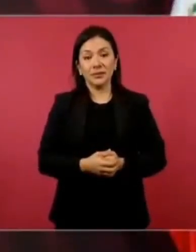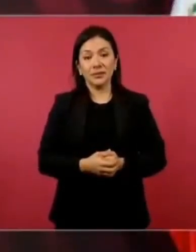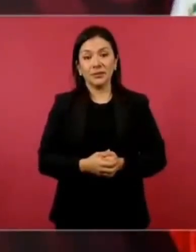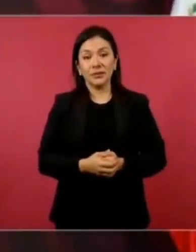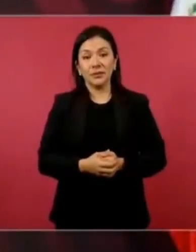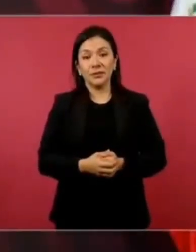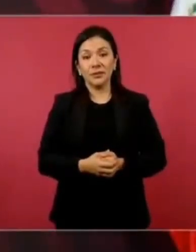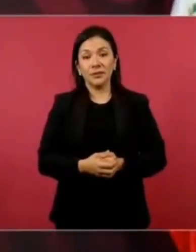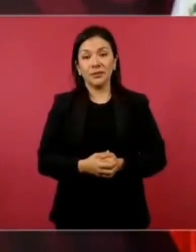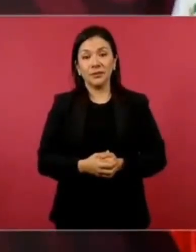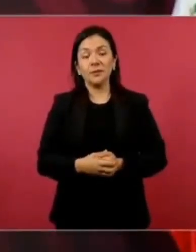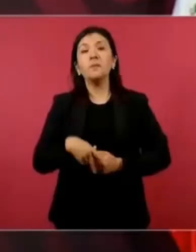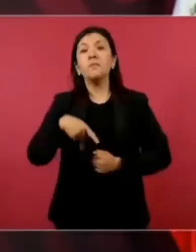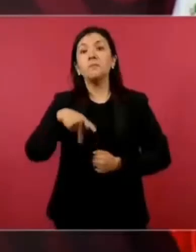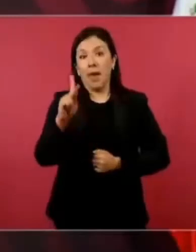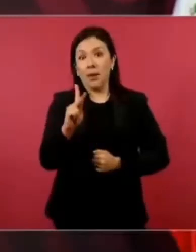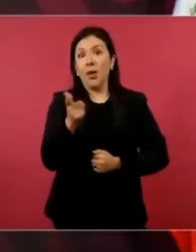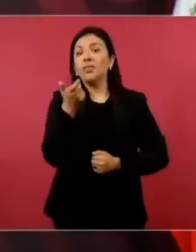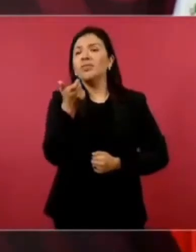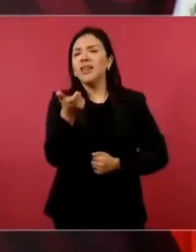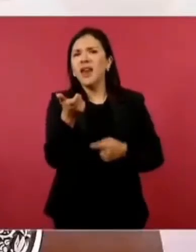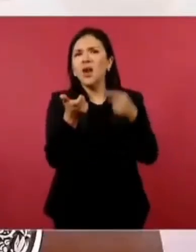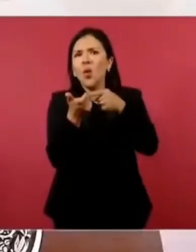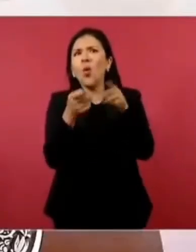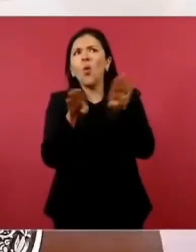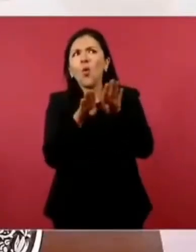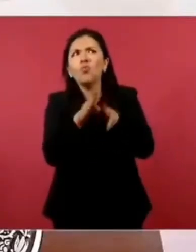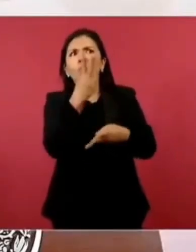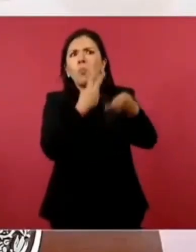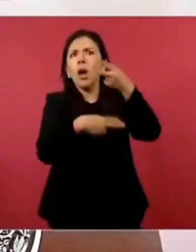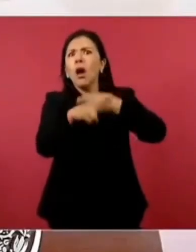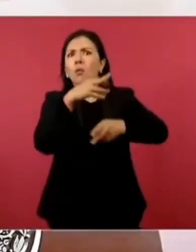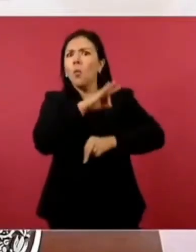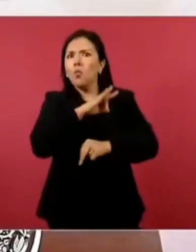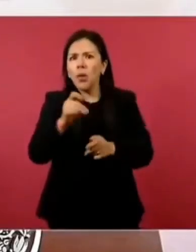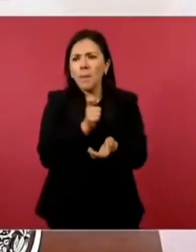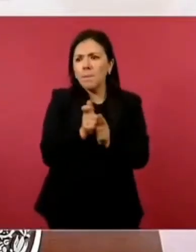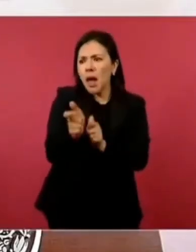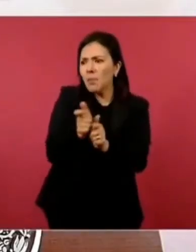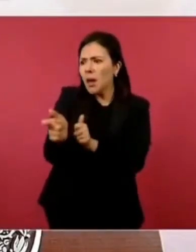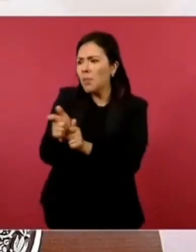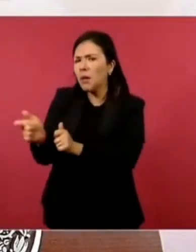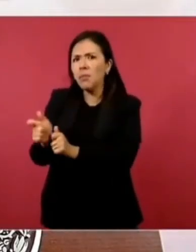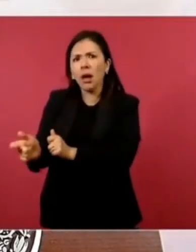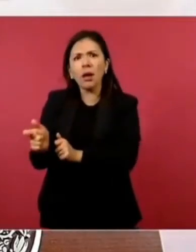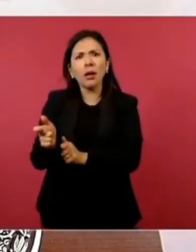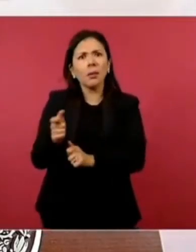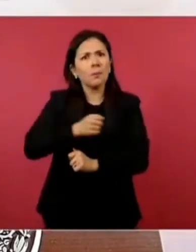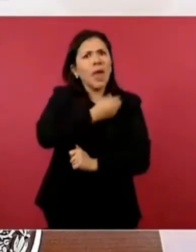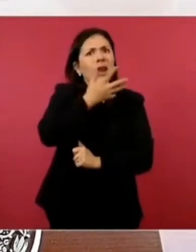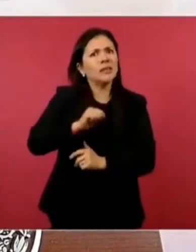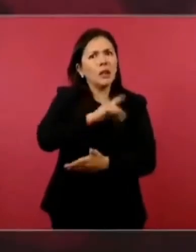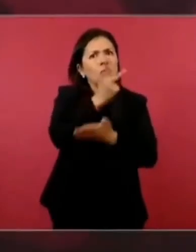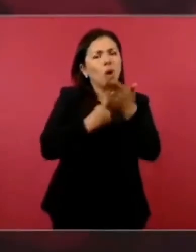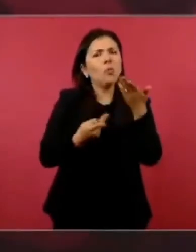Pero ¿de dónde se obtuvo el dinero para financiar los programas de bienestar?